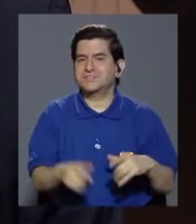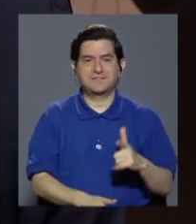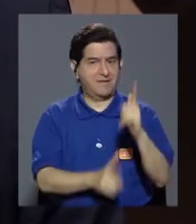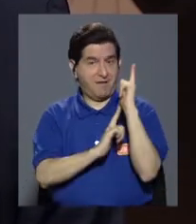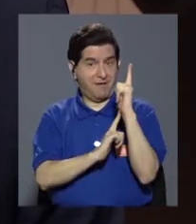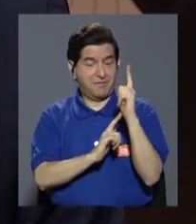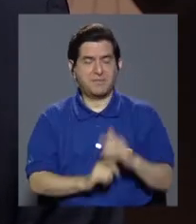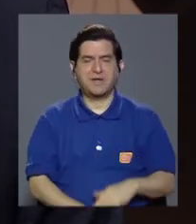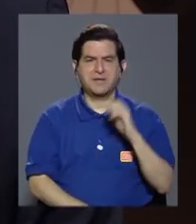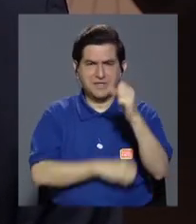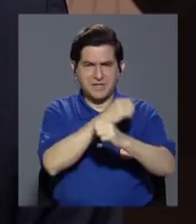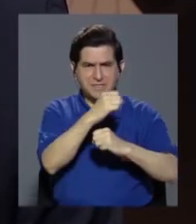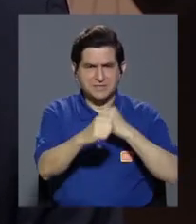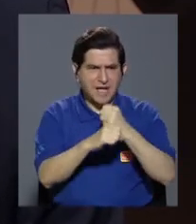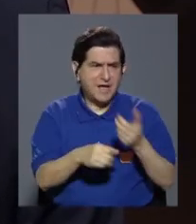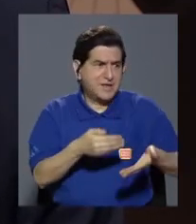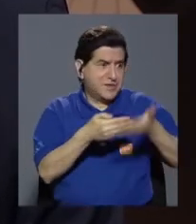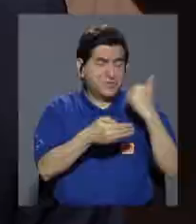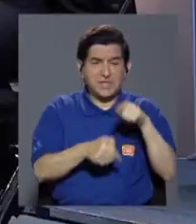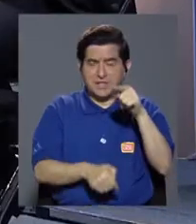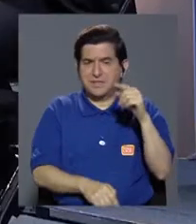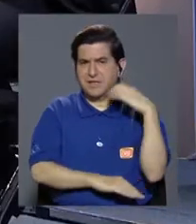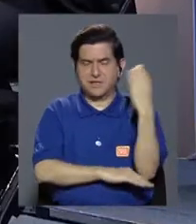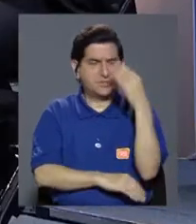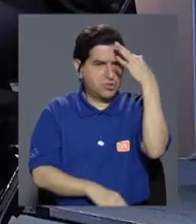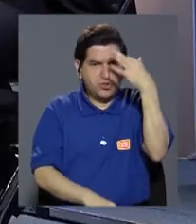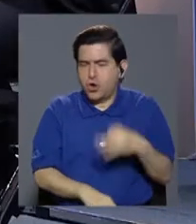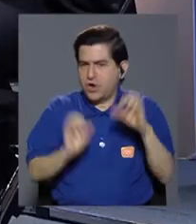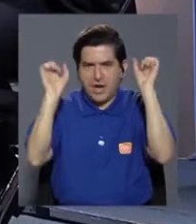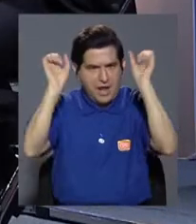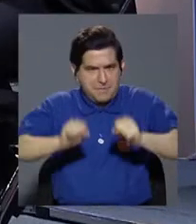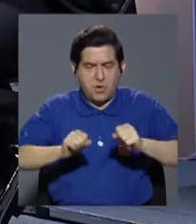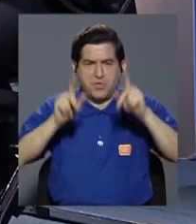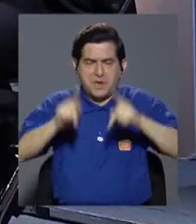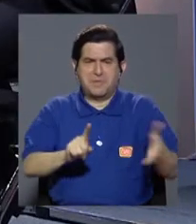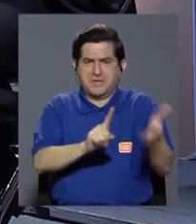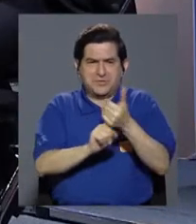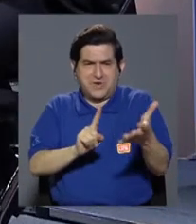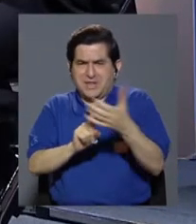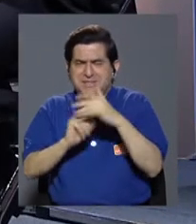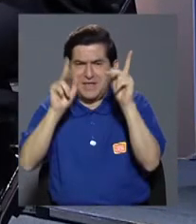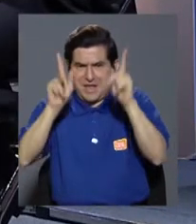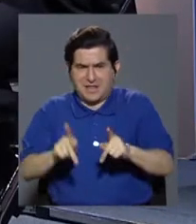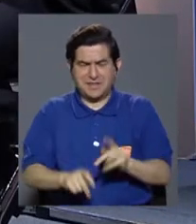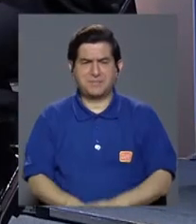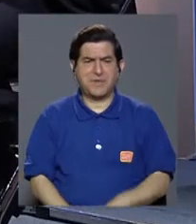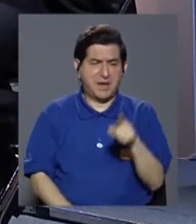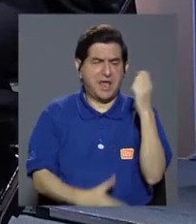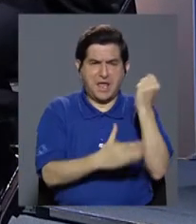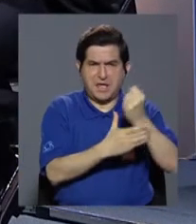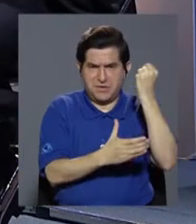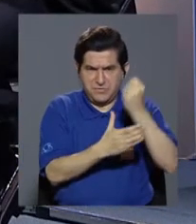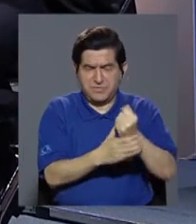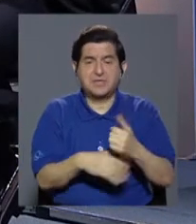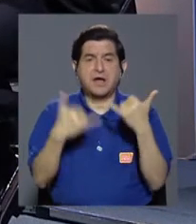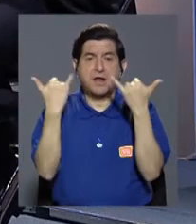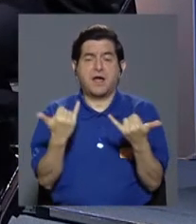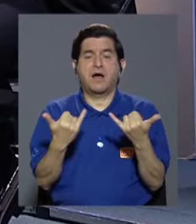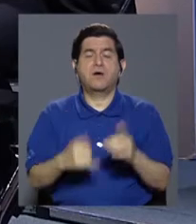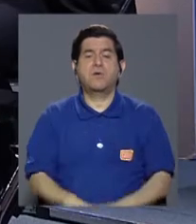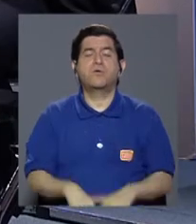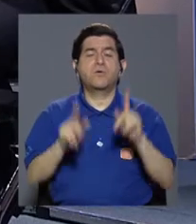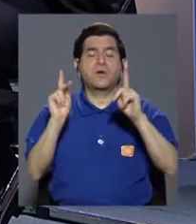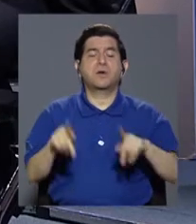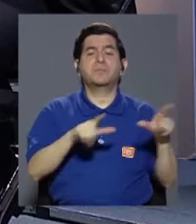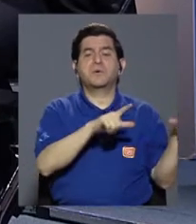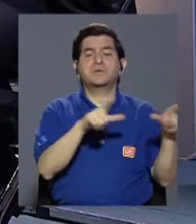hace incluso cinco años en economía hubiera sido impensable nadie hubiera creído que quienes estaban secuestrando personas quienes estaban matando en el campo hoy estuvieran